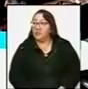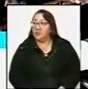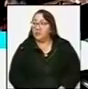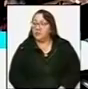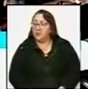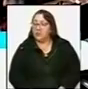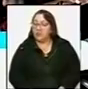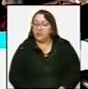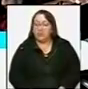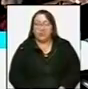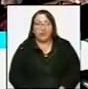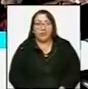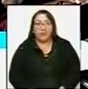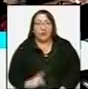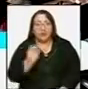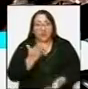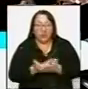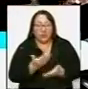una propuesta